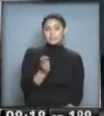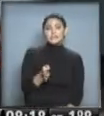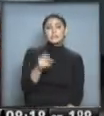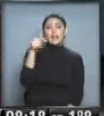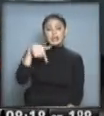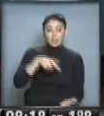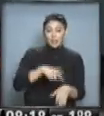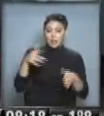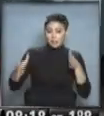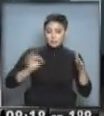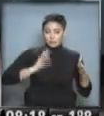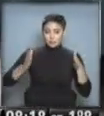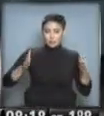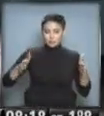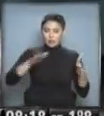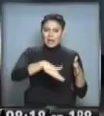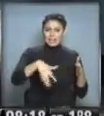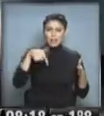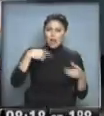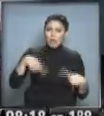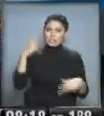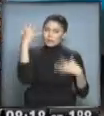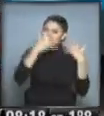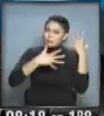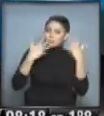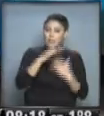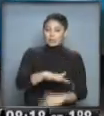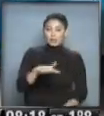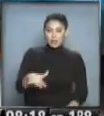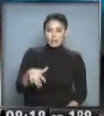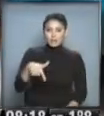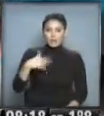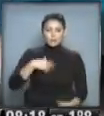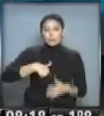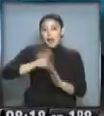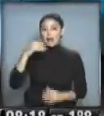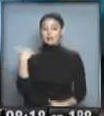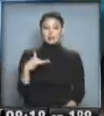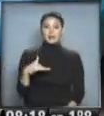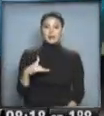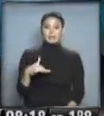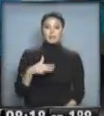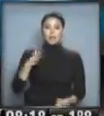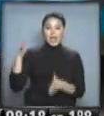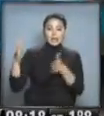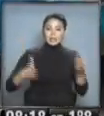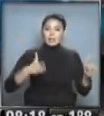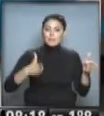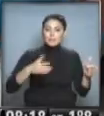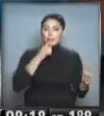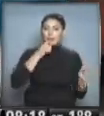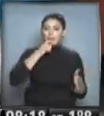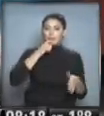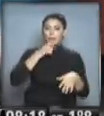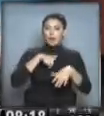hablando de lo que a los chicos los confunde que los chicos están muy acelerados quemando muchas etapas sobre todo chicos de clase